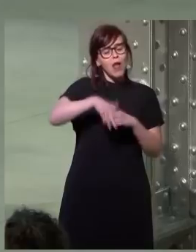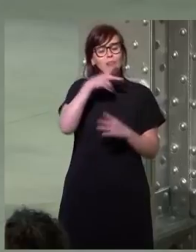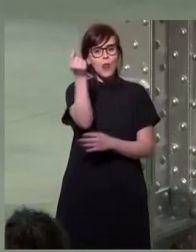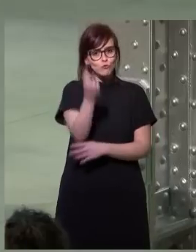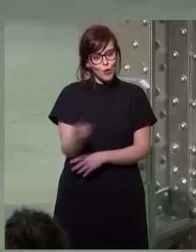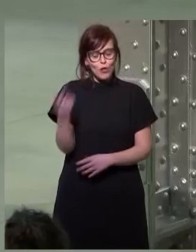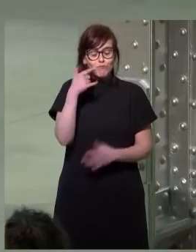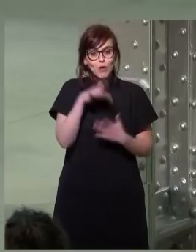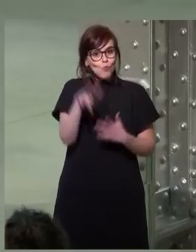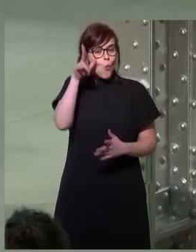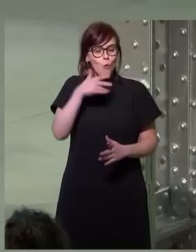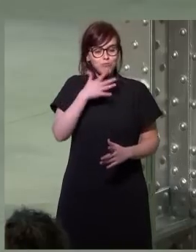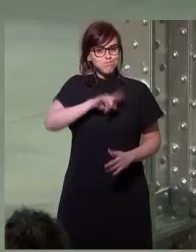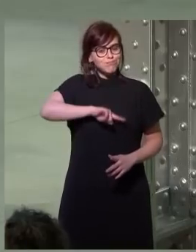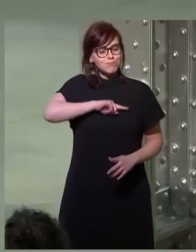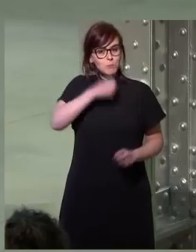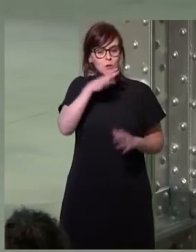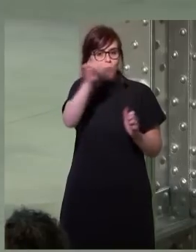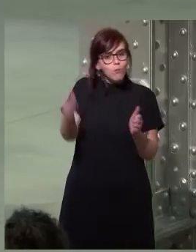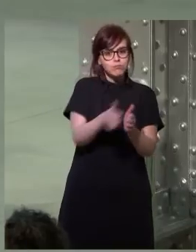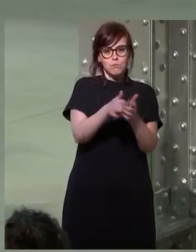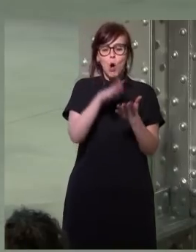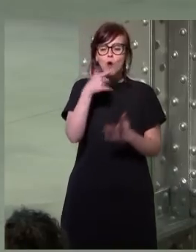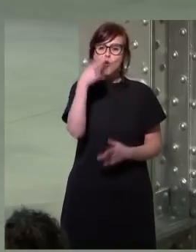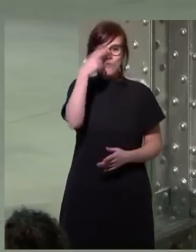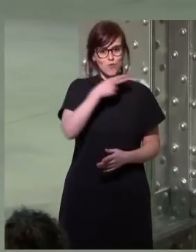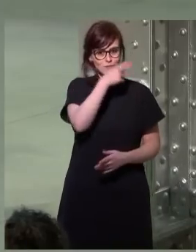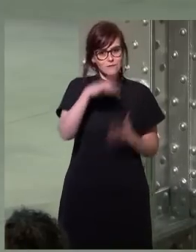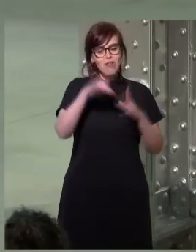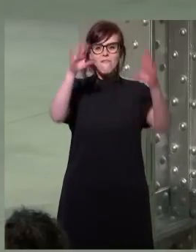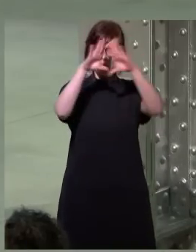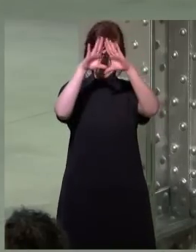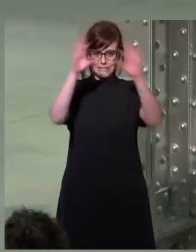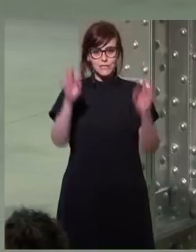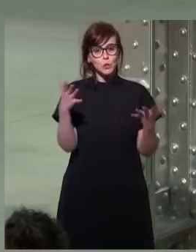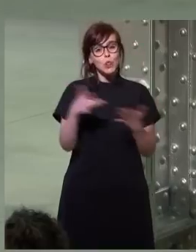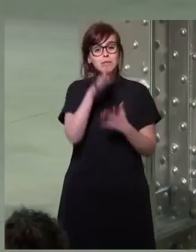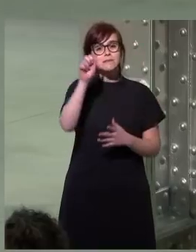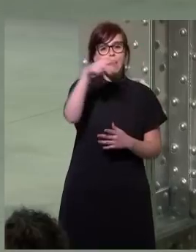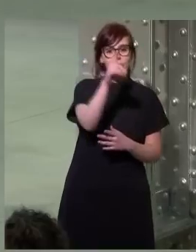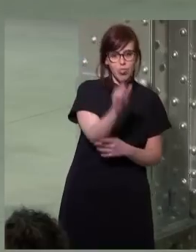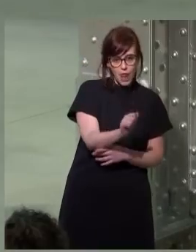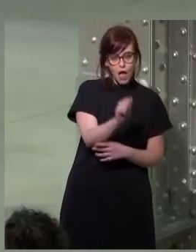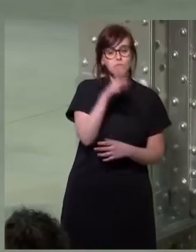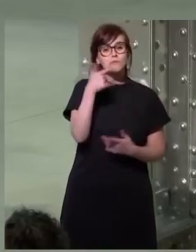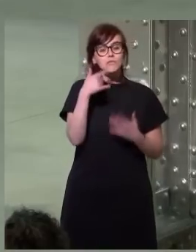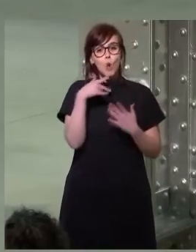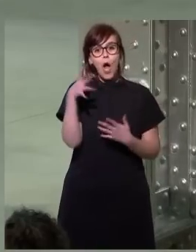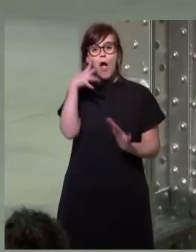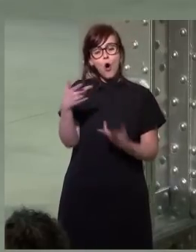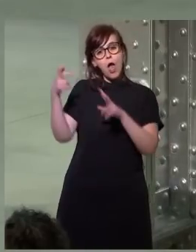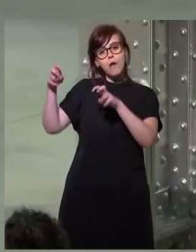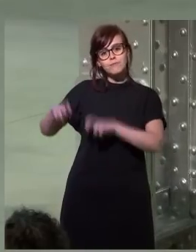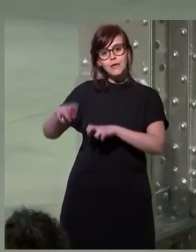sido un lujo que se sumara a esto, porque aparte de todo pues es una mujer comprometida y feminista. Con Sandra y del libro hablarán ahora